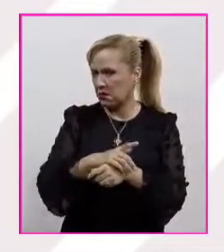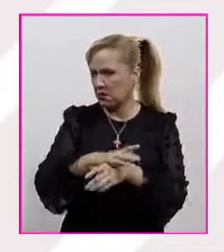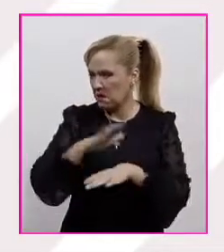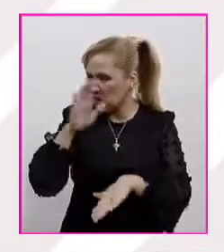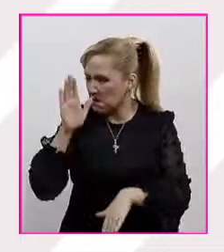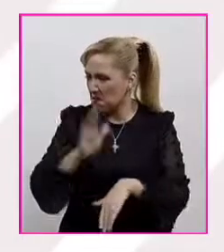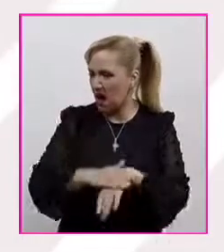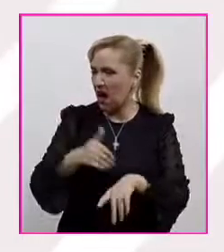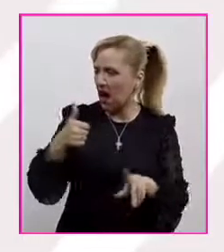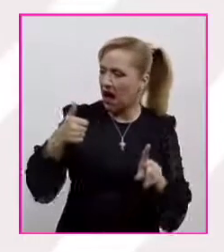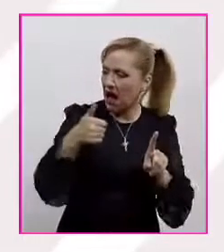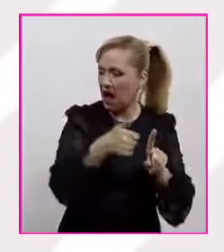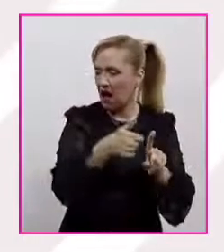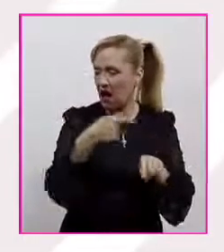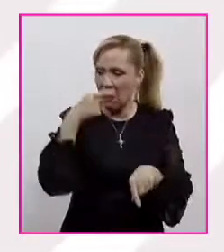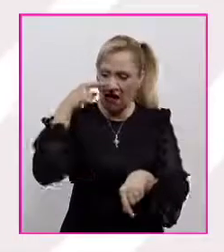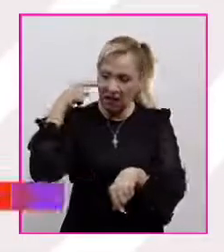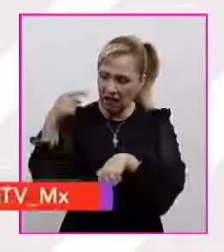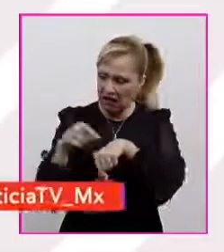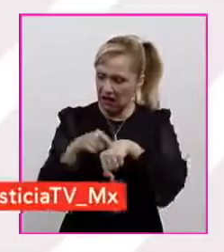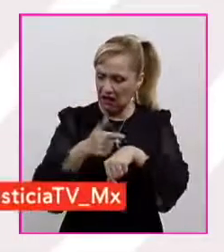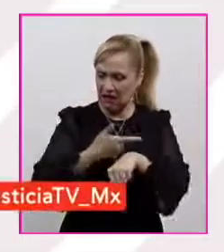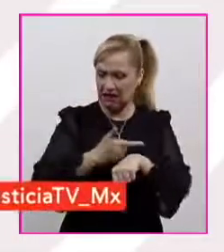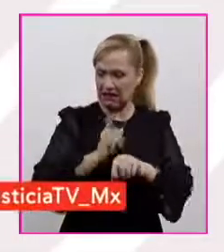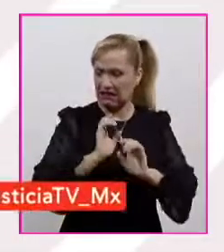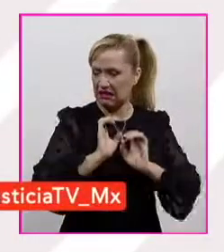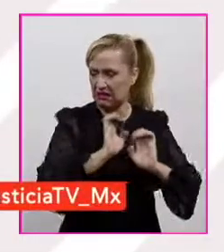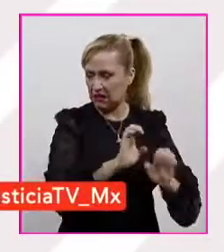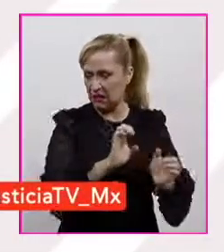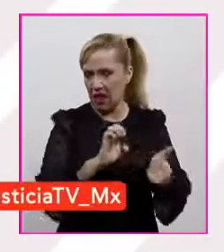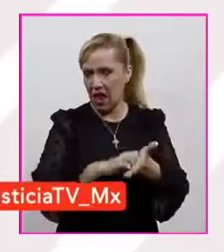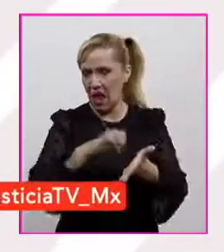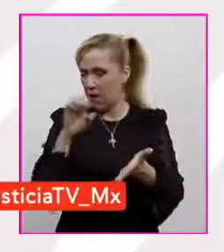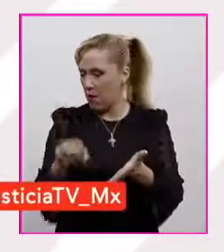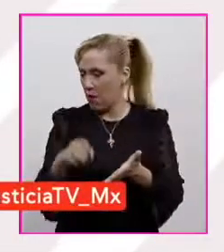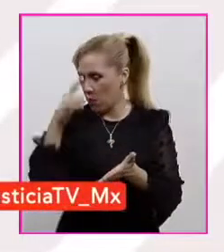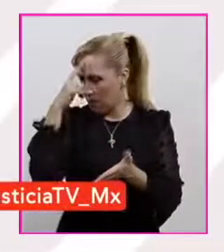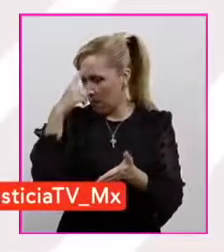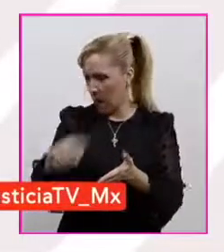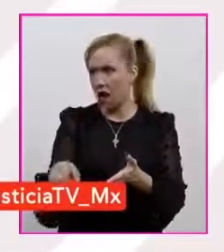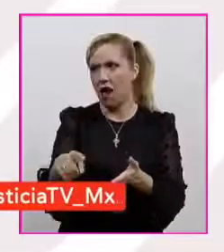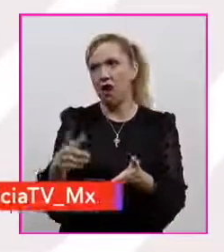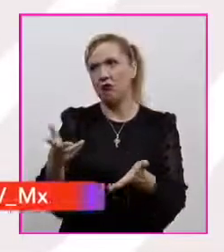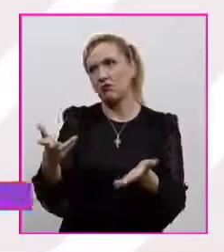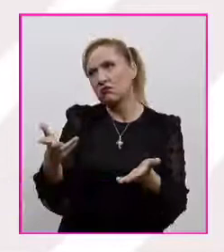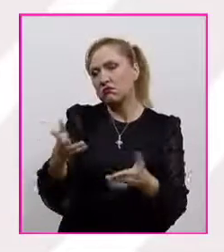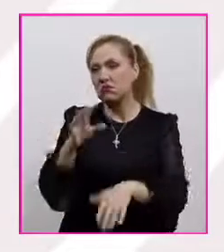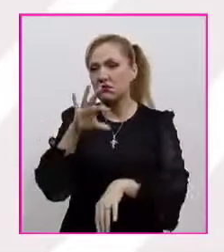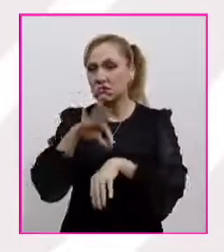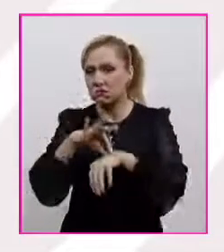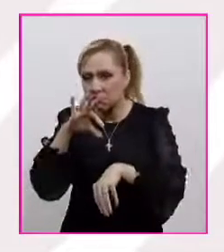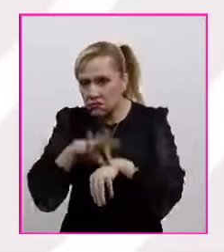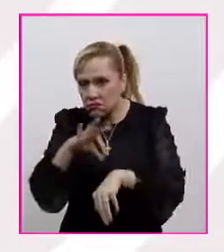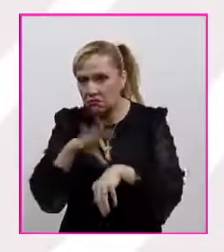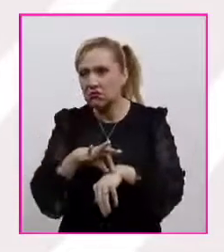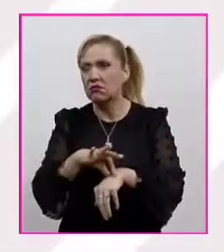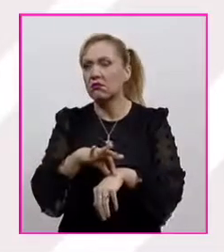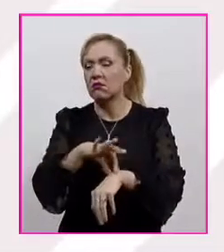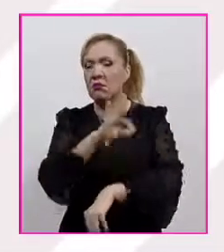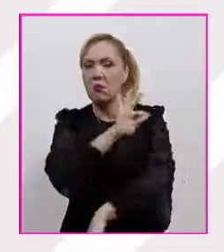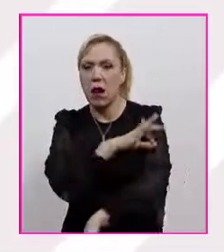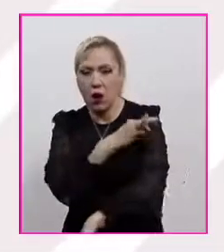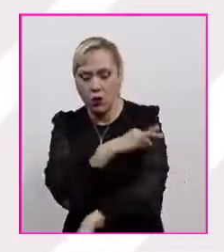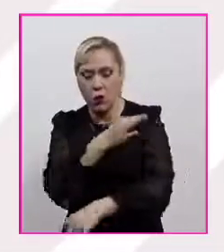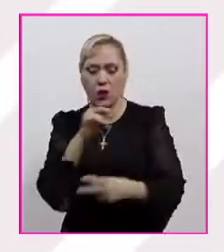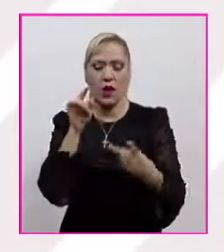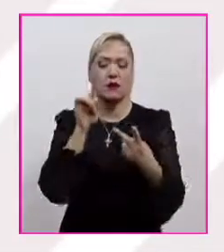hacia personas racializadas en este tema, por ejemplo, del acceso a recursos de salud? Me refiero no solamente a las vacunas,